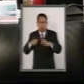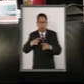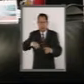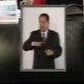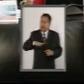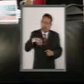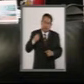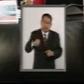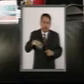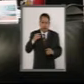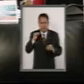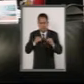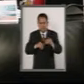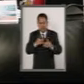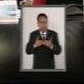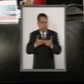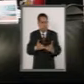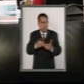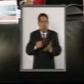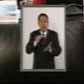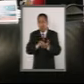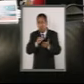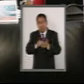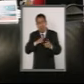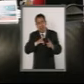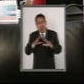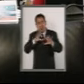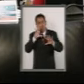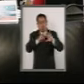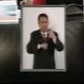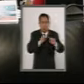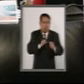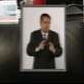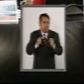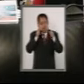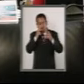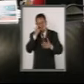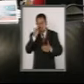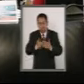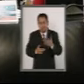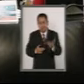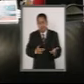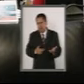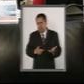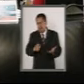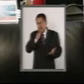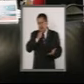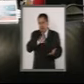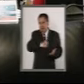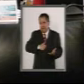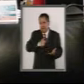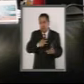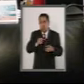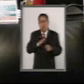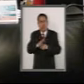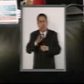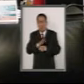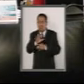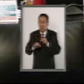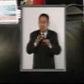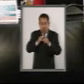esfuerzo porque sigue habiendo detenciones arbitrarias y desafortunadamente no han sido